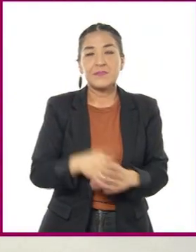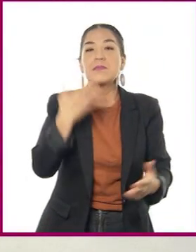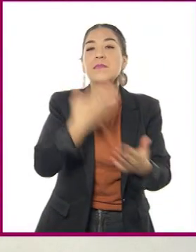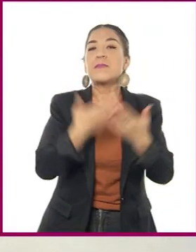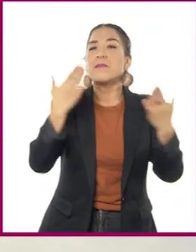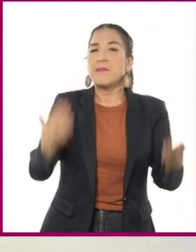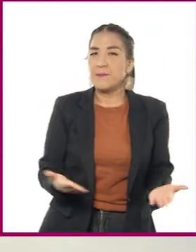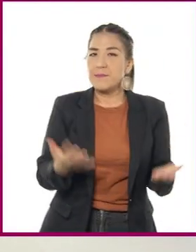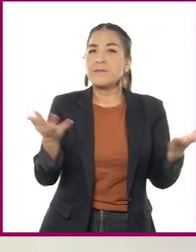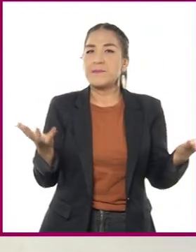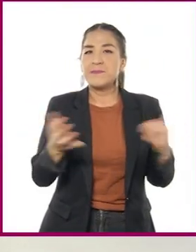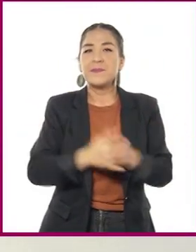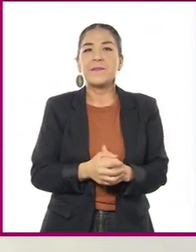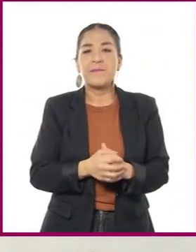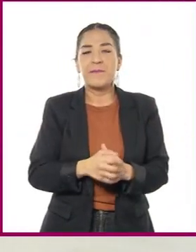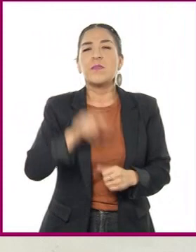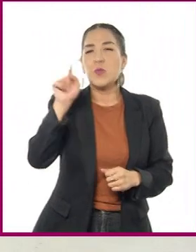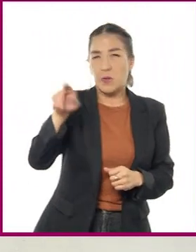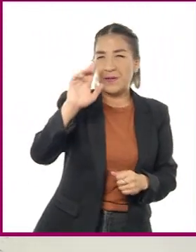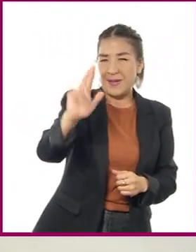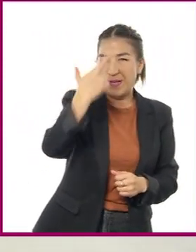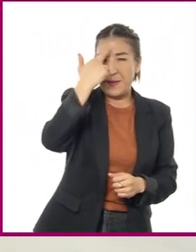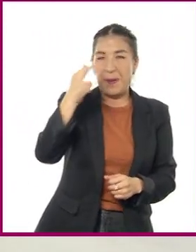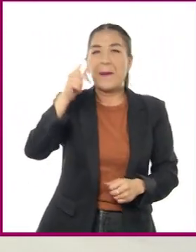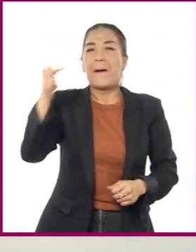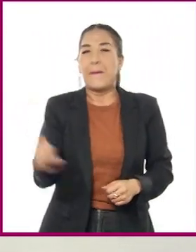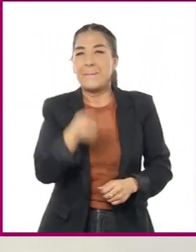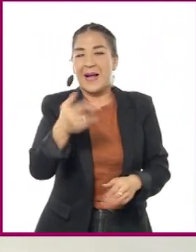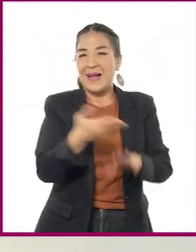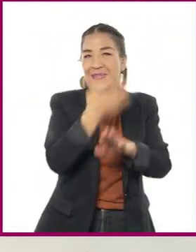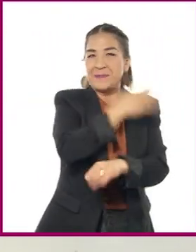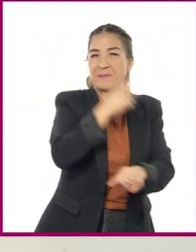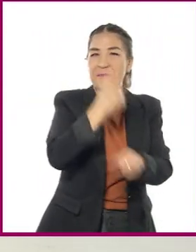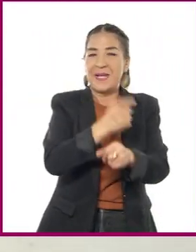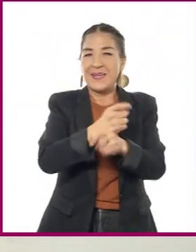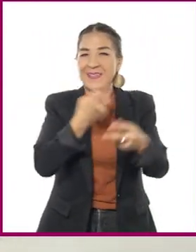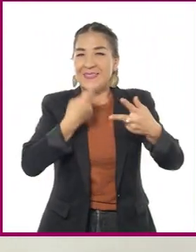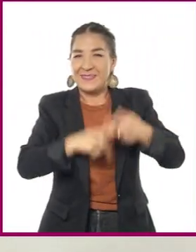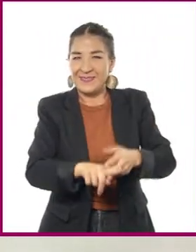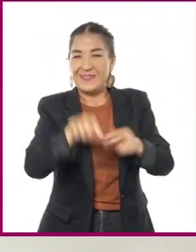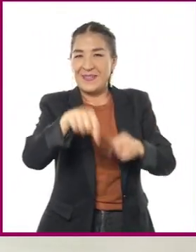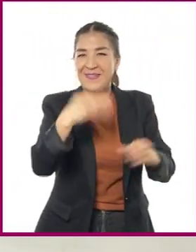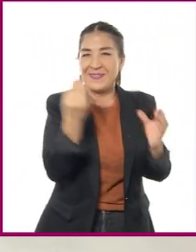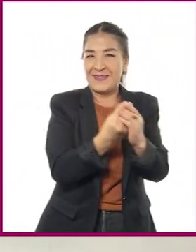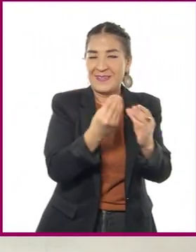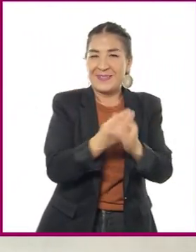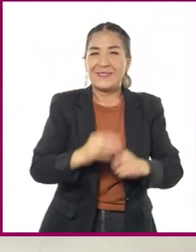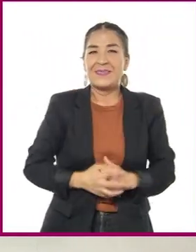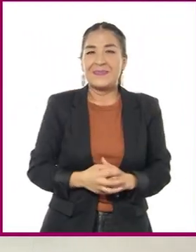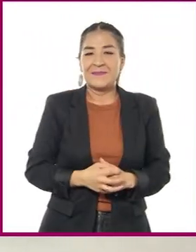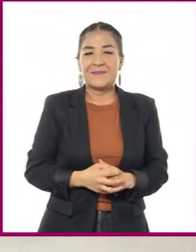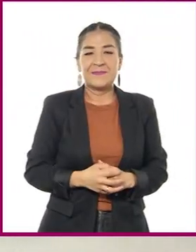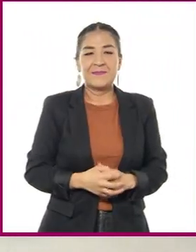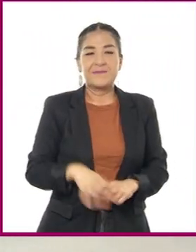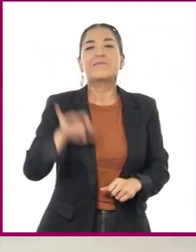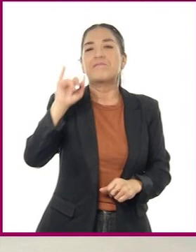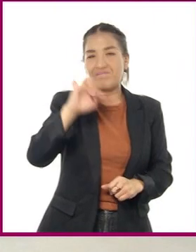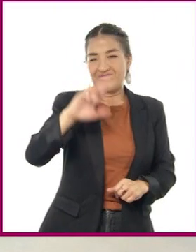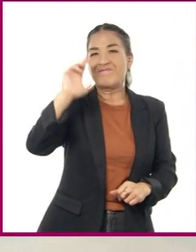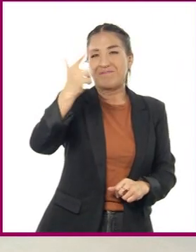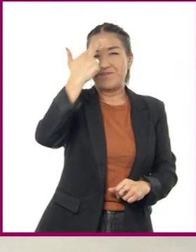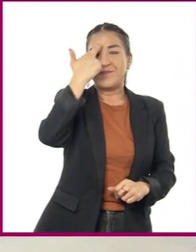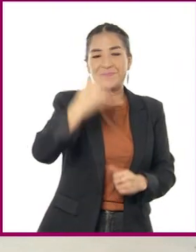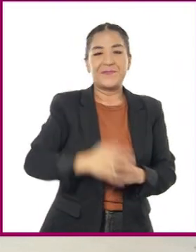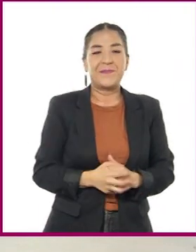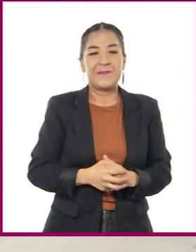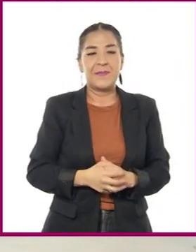Ahora, Nadia, ¿recuerdas la pregunta que se planteó al inicio de la sesión? Claro,